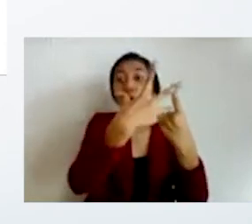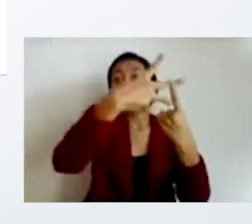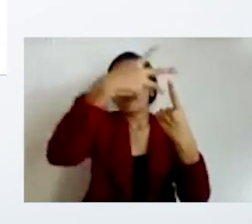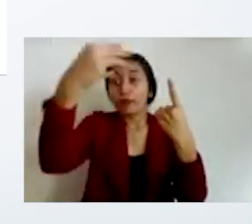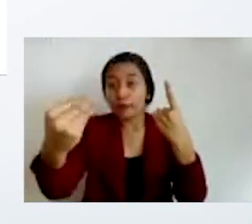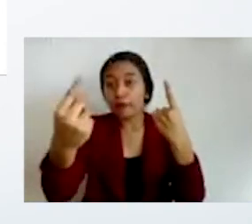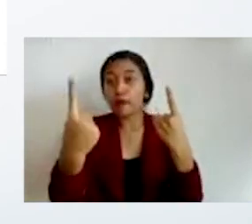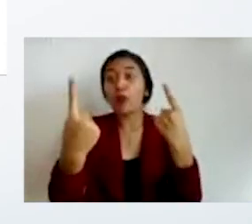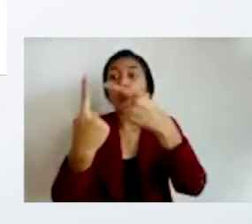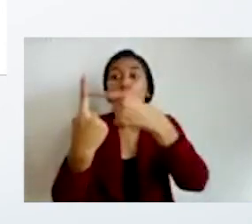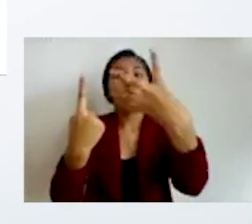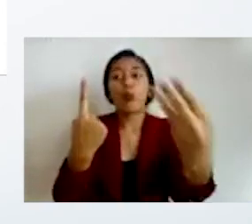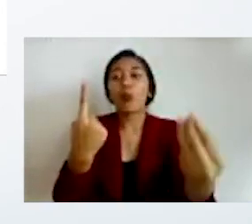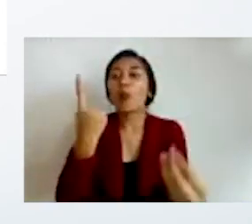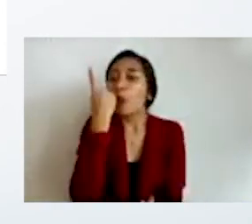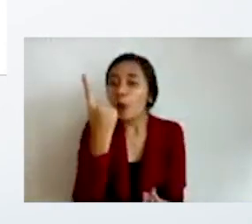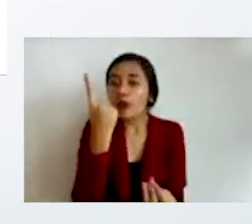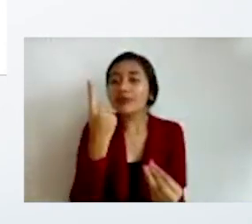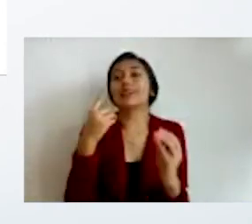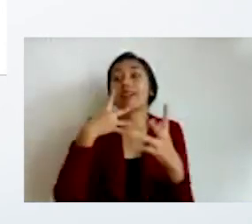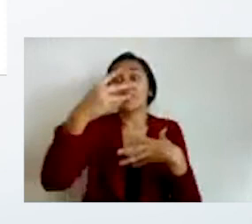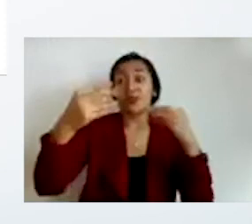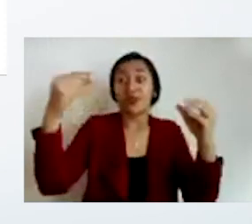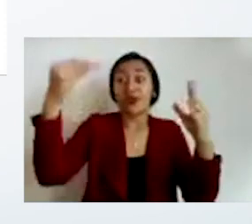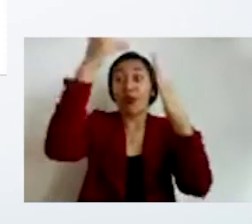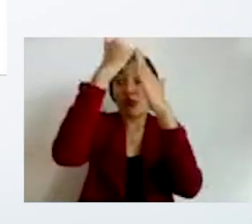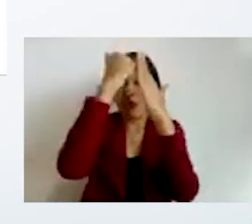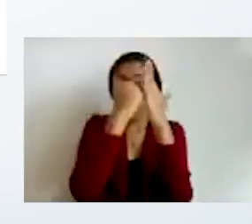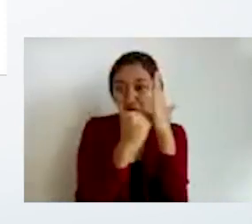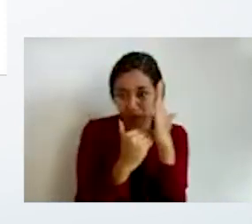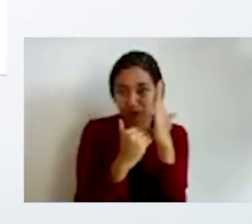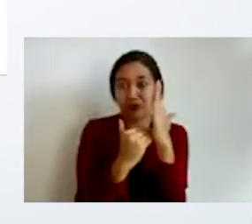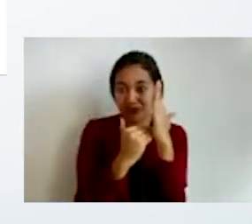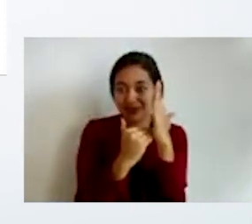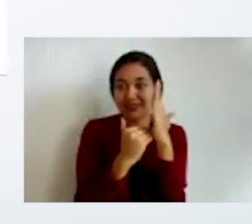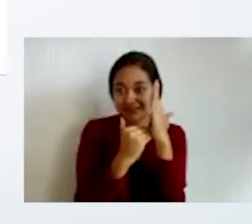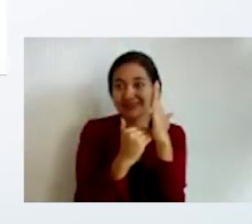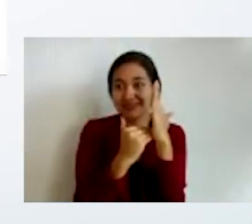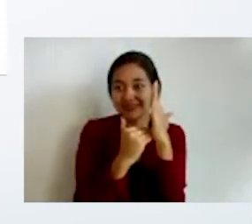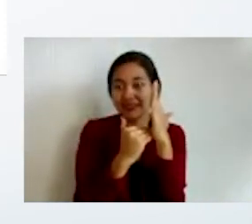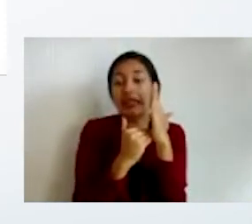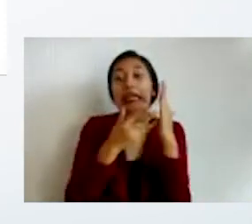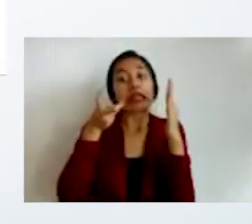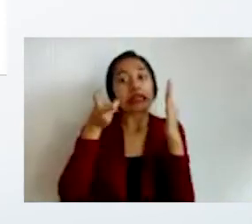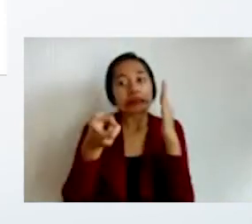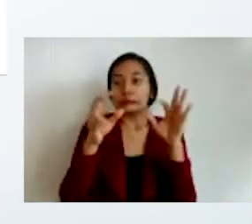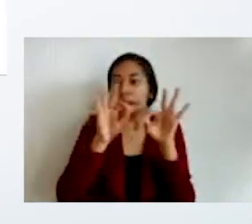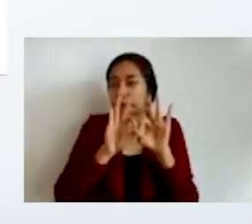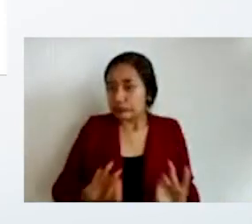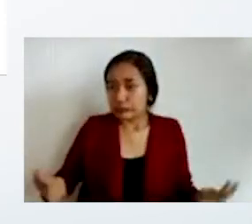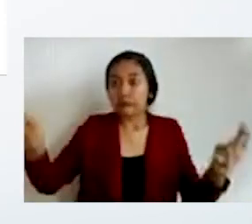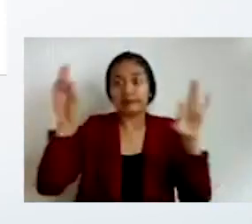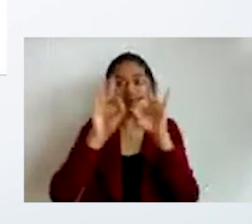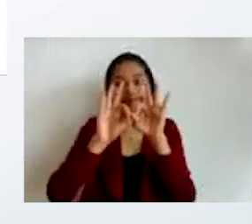lo que está del lado derecho en color rosa. Y la pregunta sería, ¿por qué es importante detener